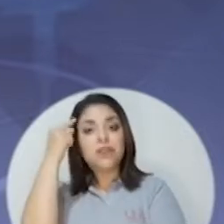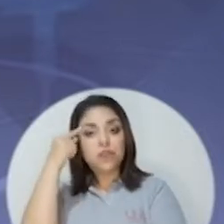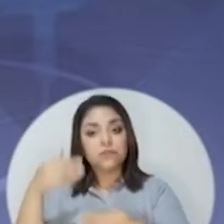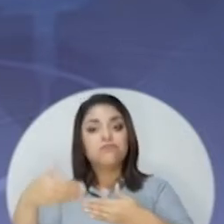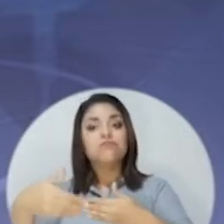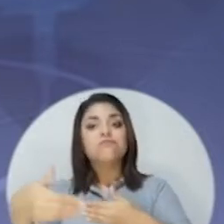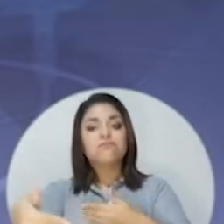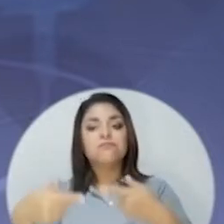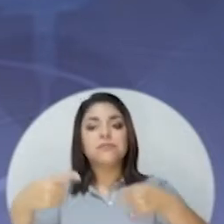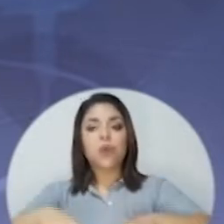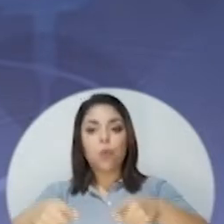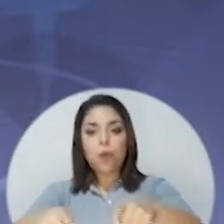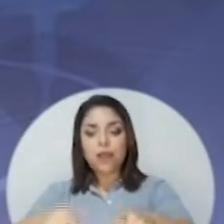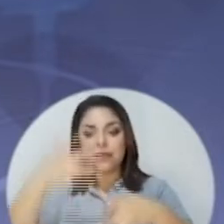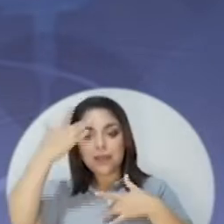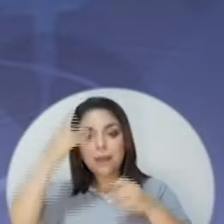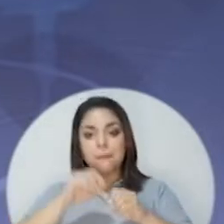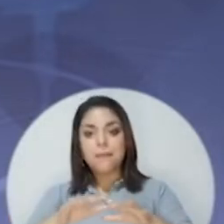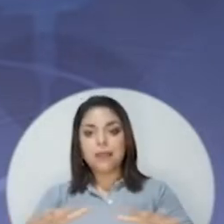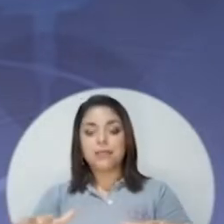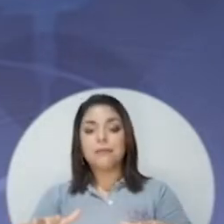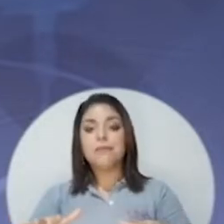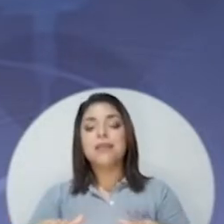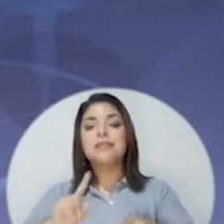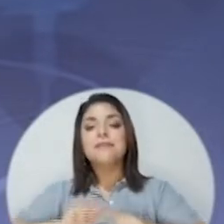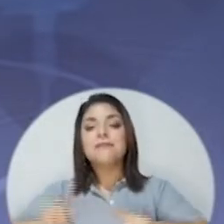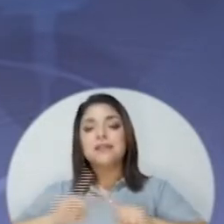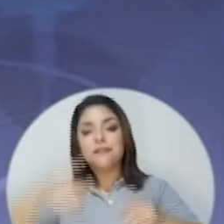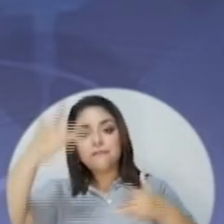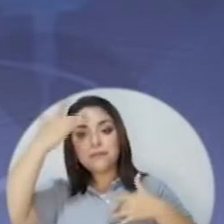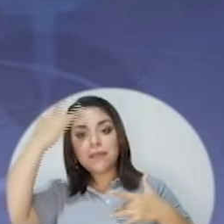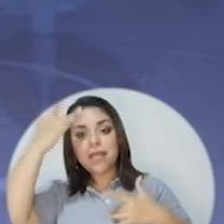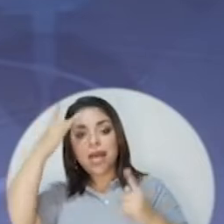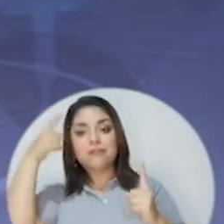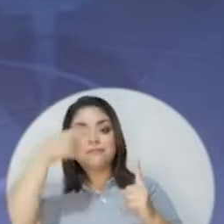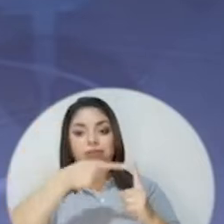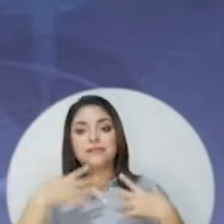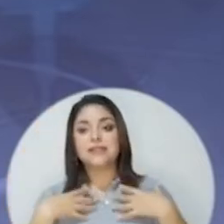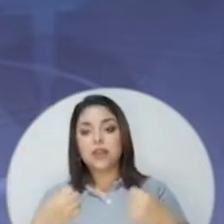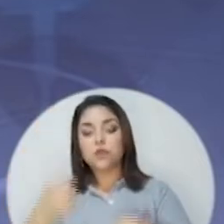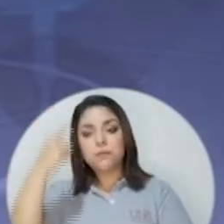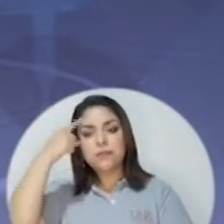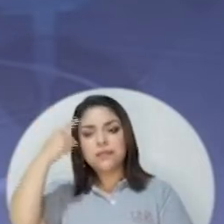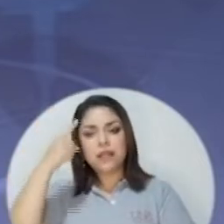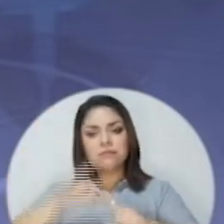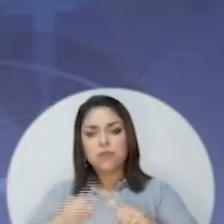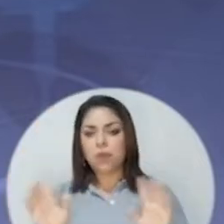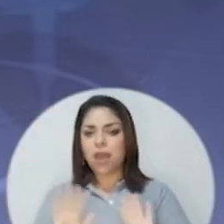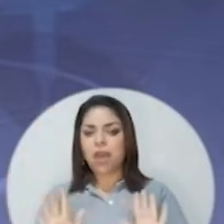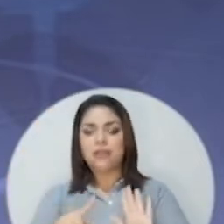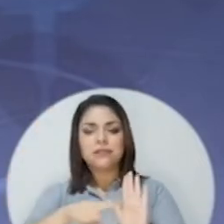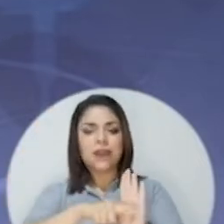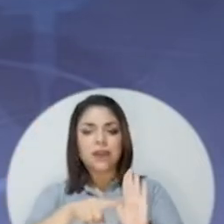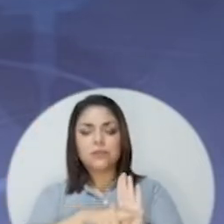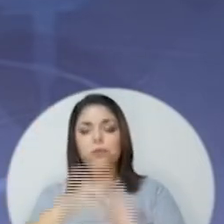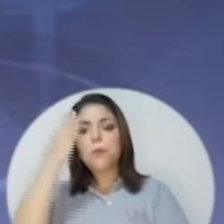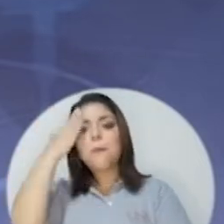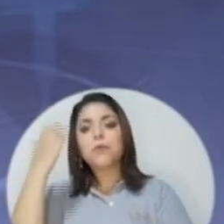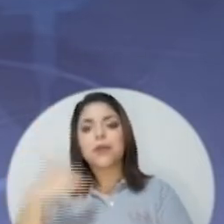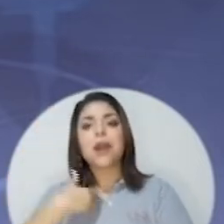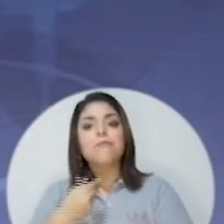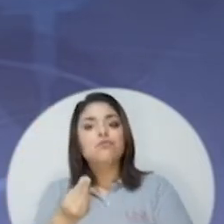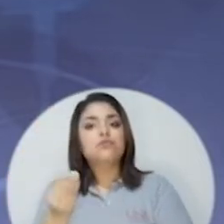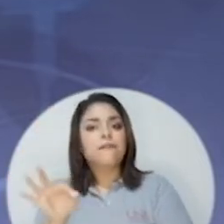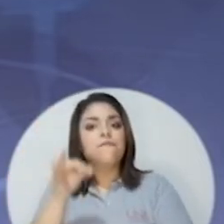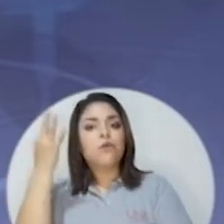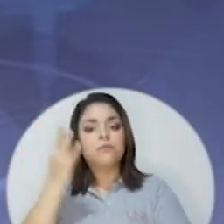de la pandemia, diferentes padecimientos relacionados con la salud mental, pero esto no tenemos que verlo de manera negativa, porque existen muchas formas de cuidar